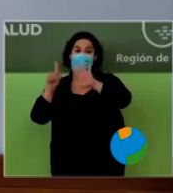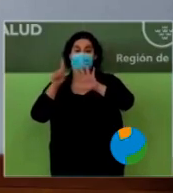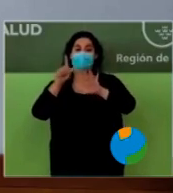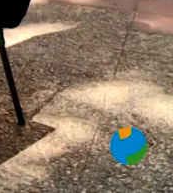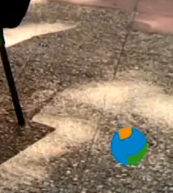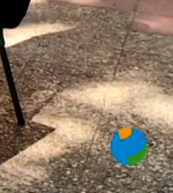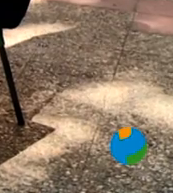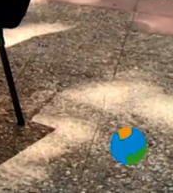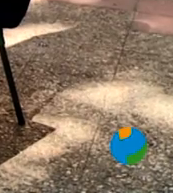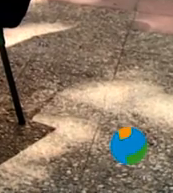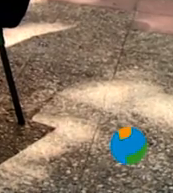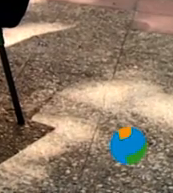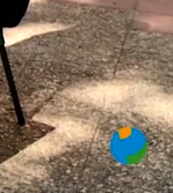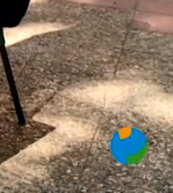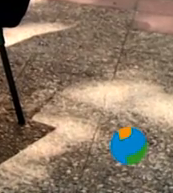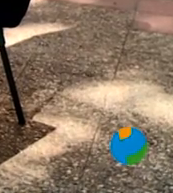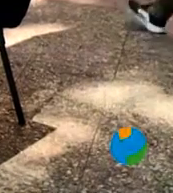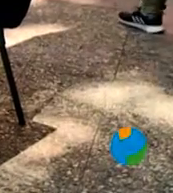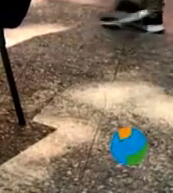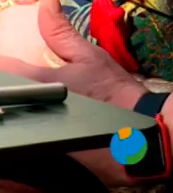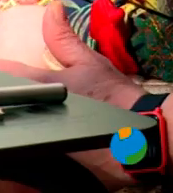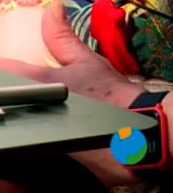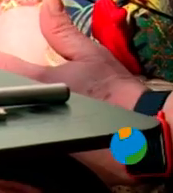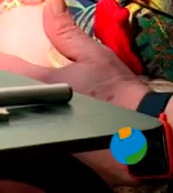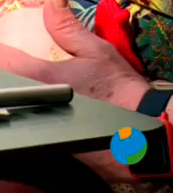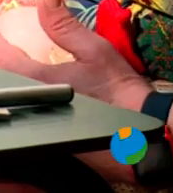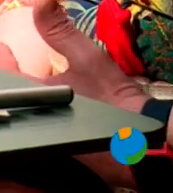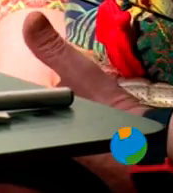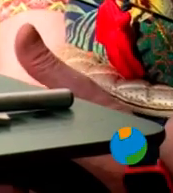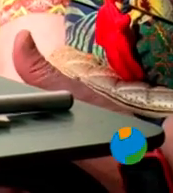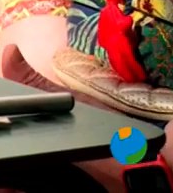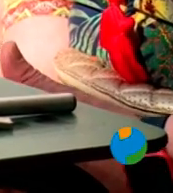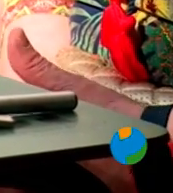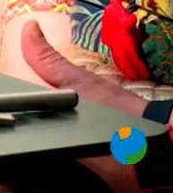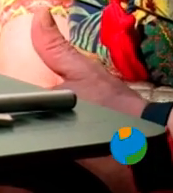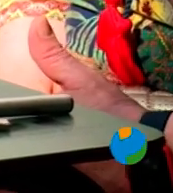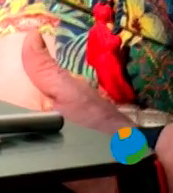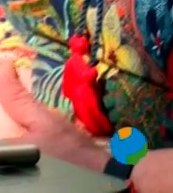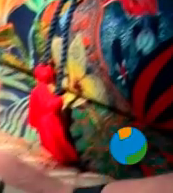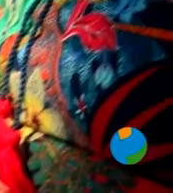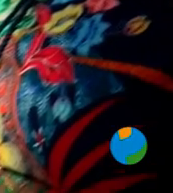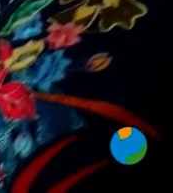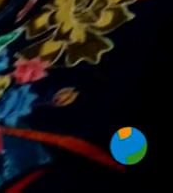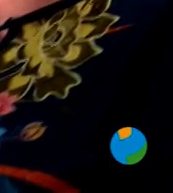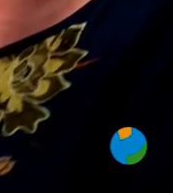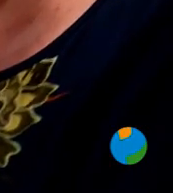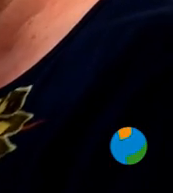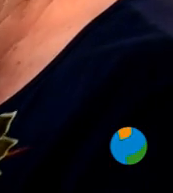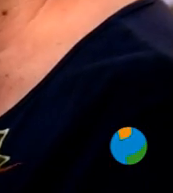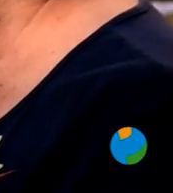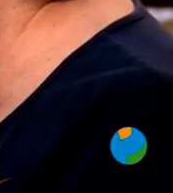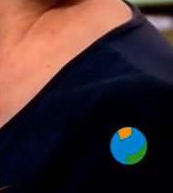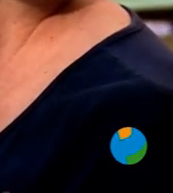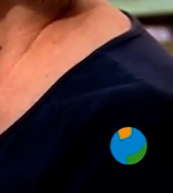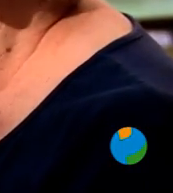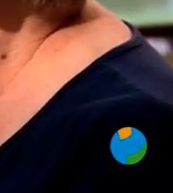últimos 7 días. Nos acercamos prácticamente a una reducción del 50% en apenas una semana, lo que conlleva la posibilidad de